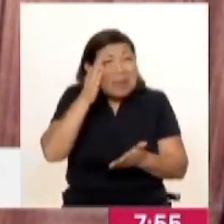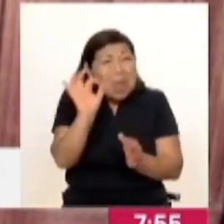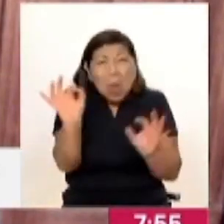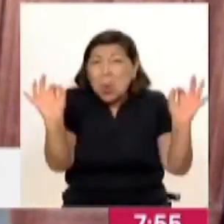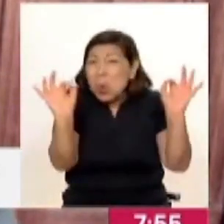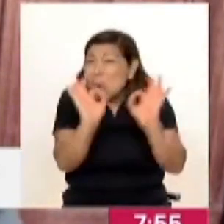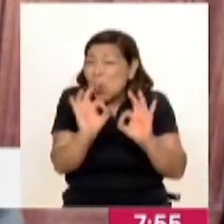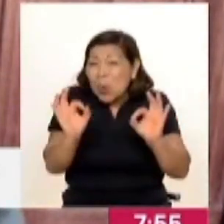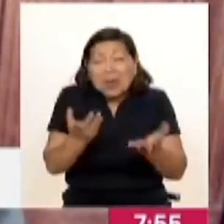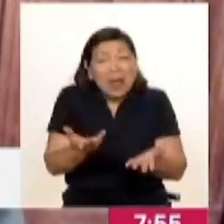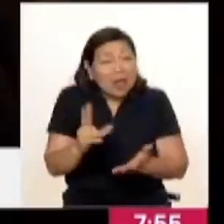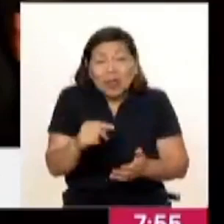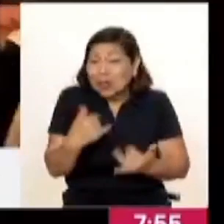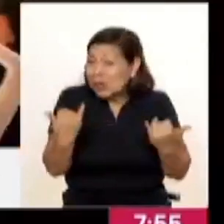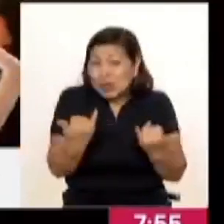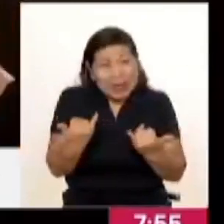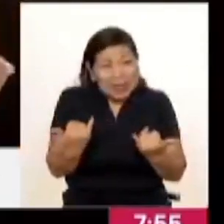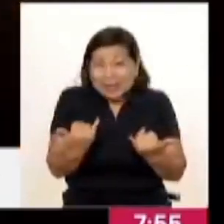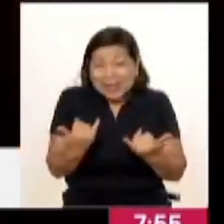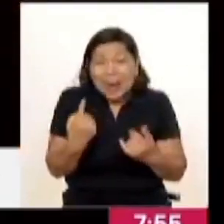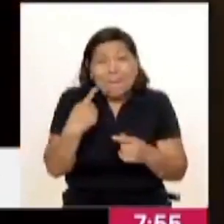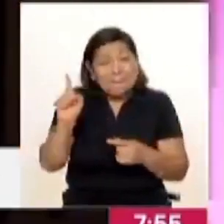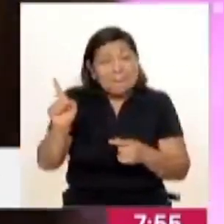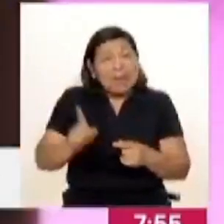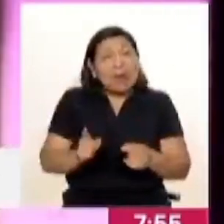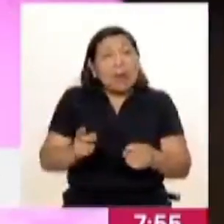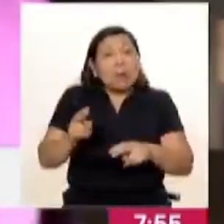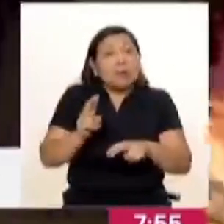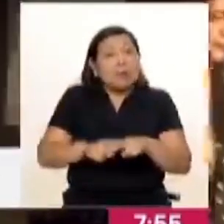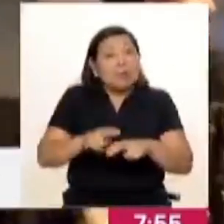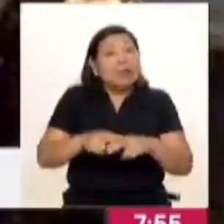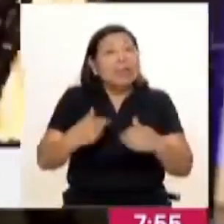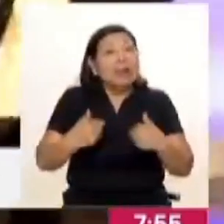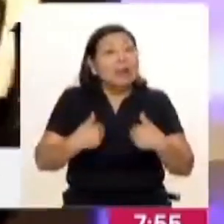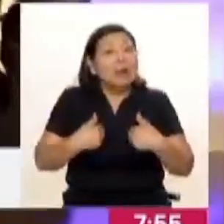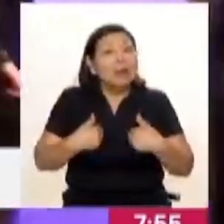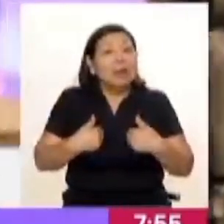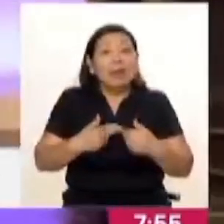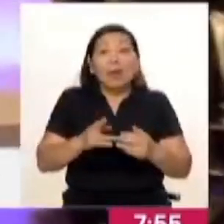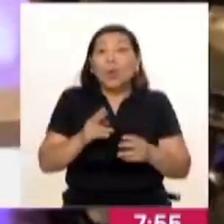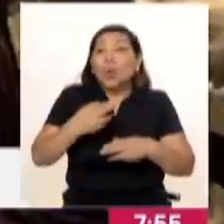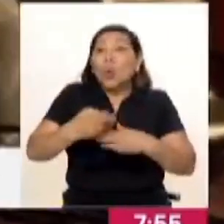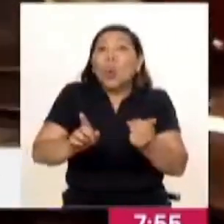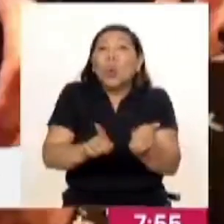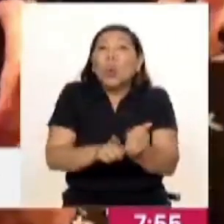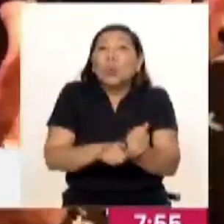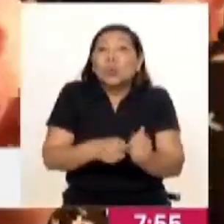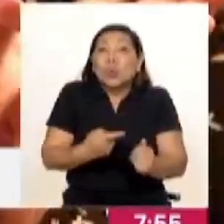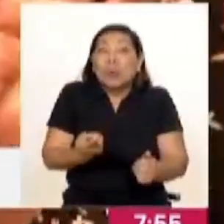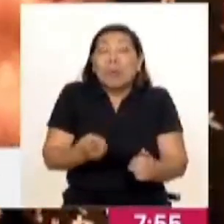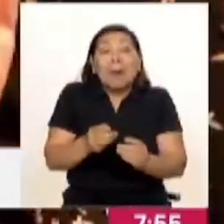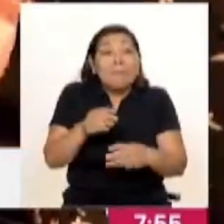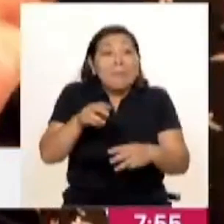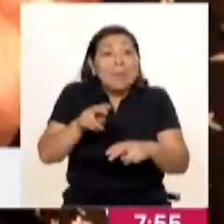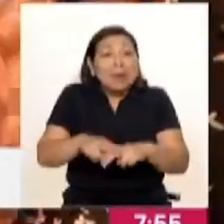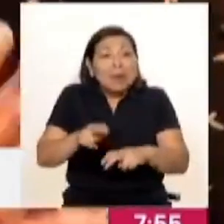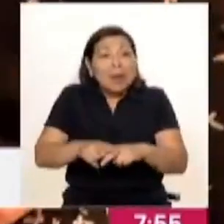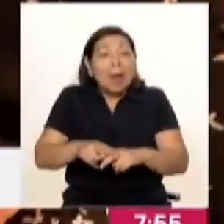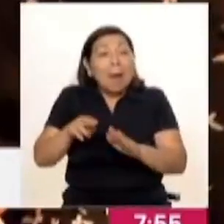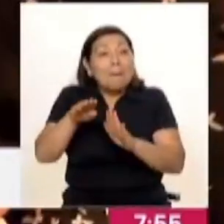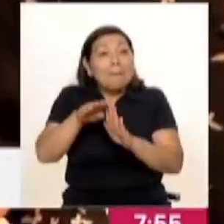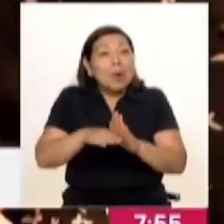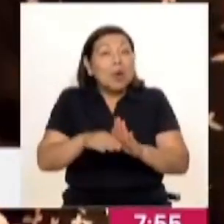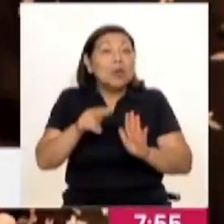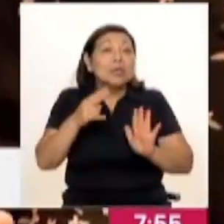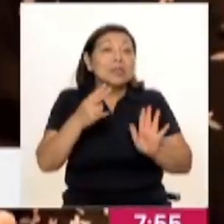y no solo eso para lograr su asiento Vargas llosa rompe la regla tradicional que estipula que los miembros deben ser menores